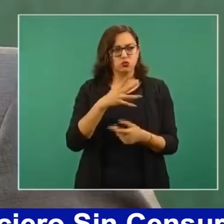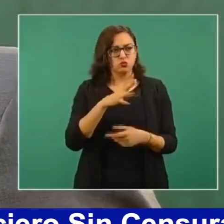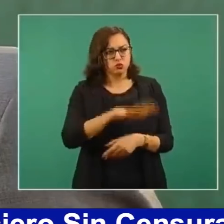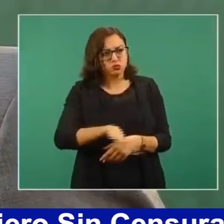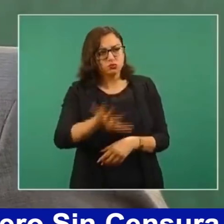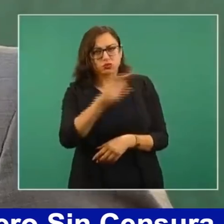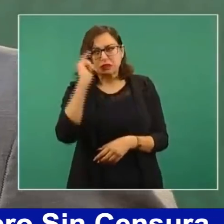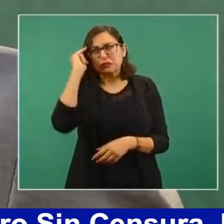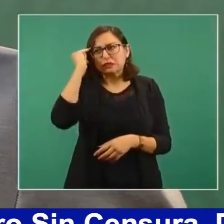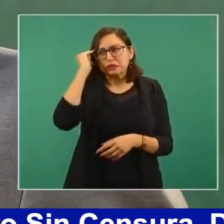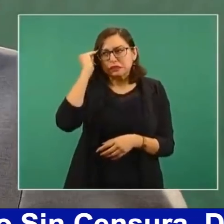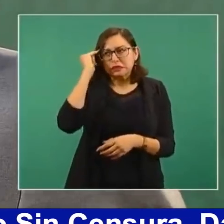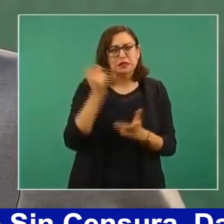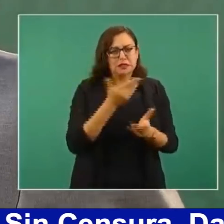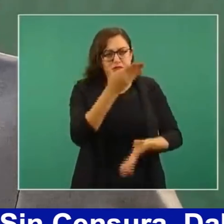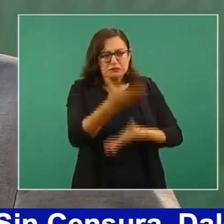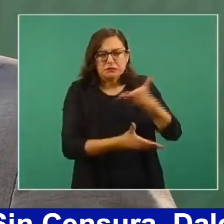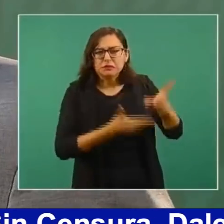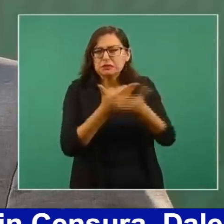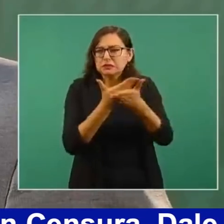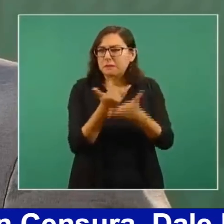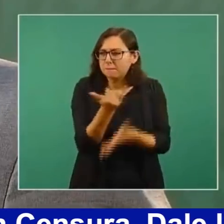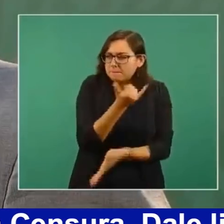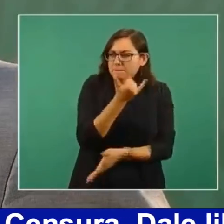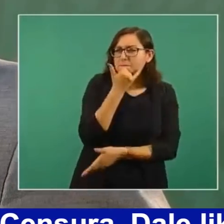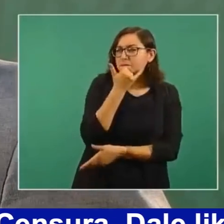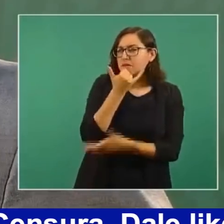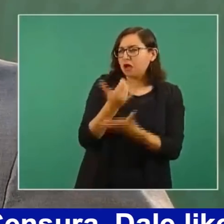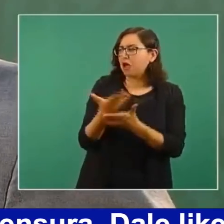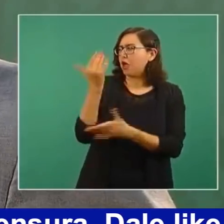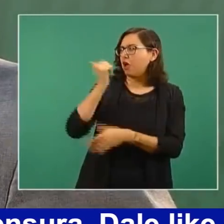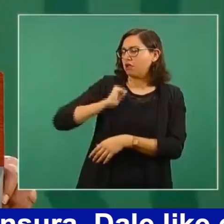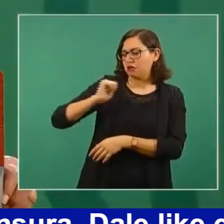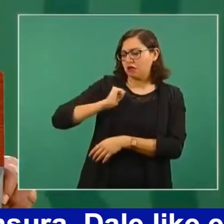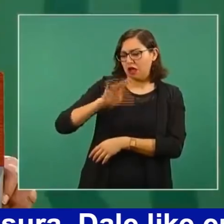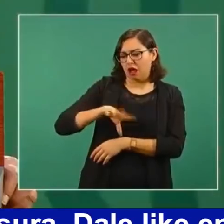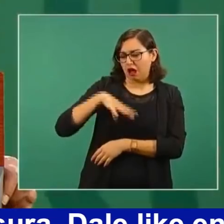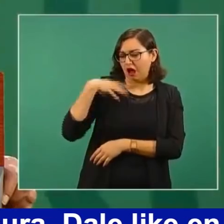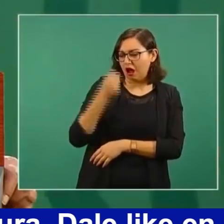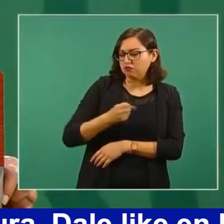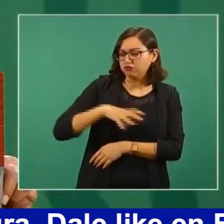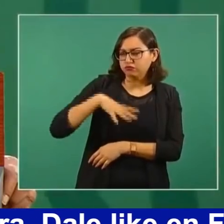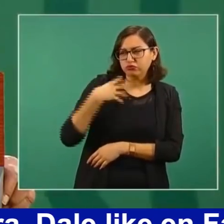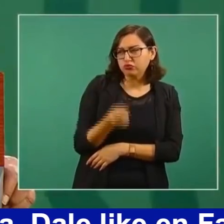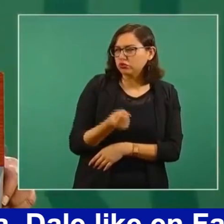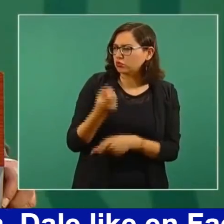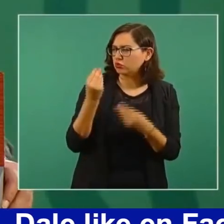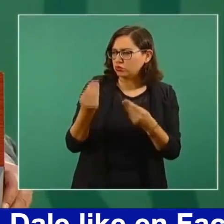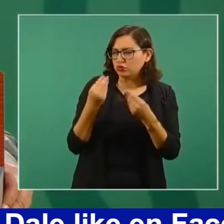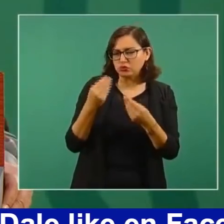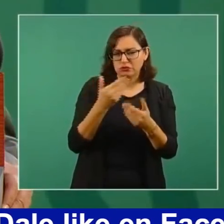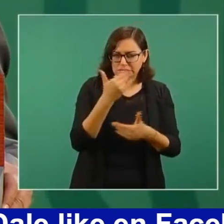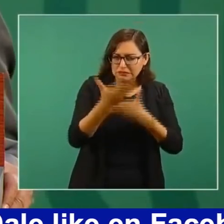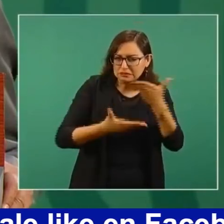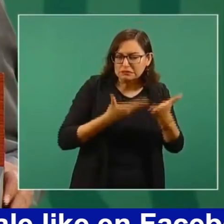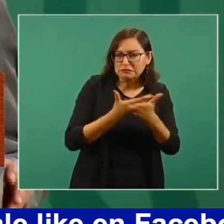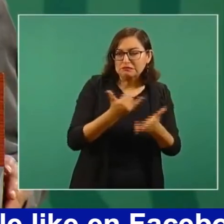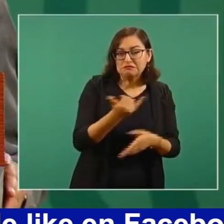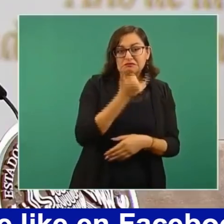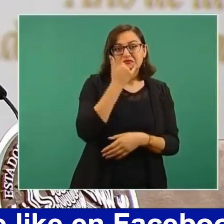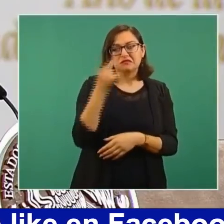no hubo respuesta, se ofendieron, nos mandaron a los intelectuales orgánicos, conservadores,